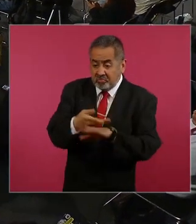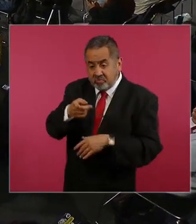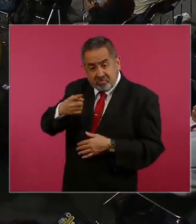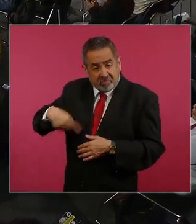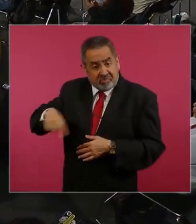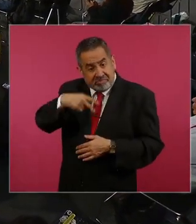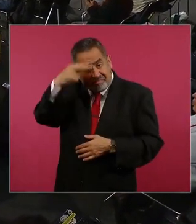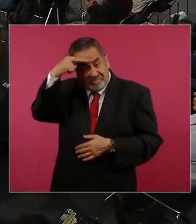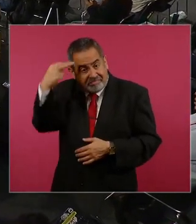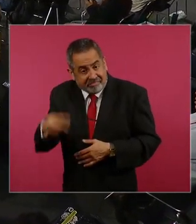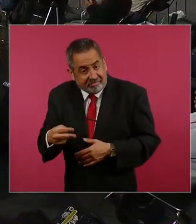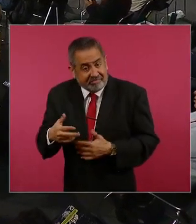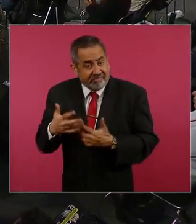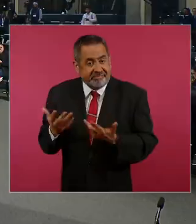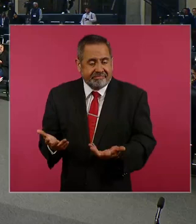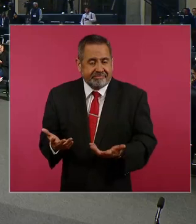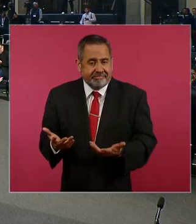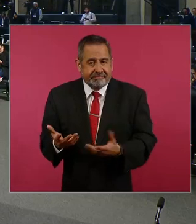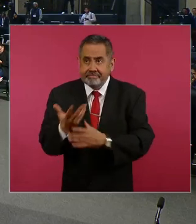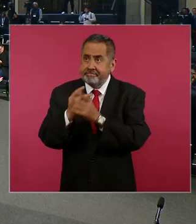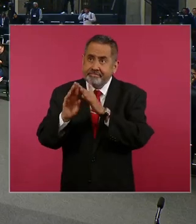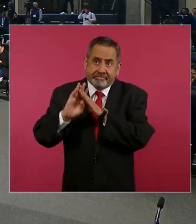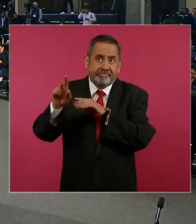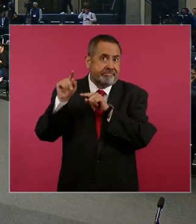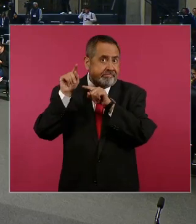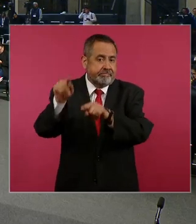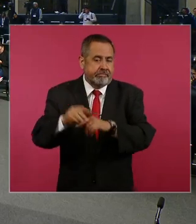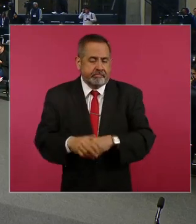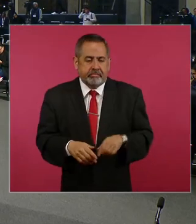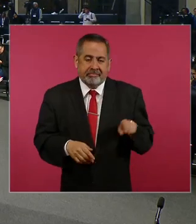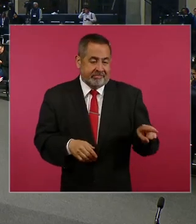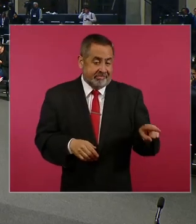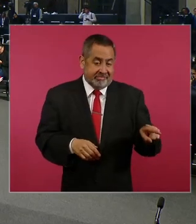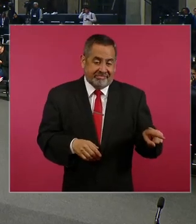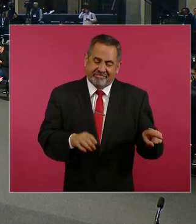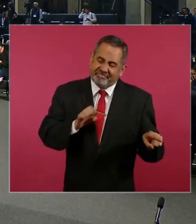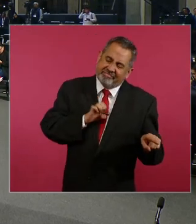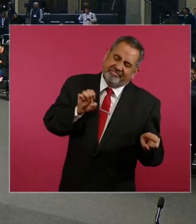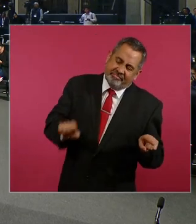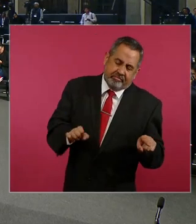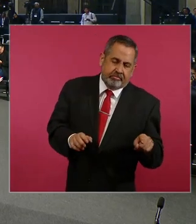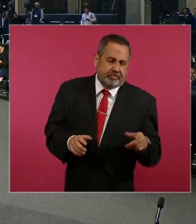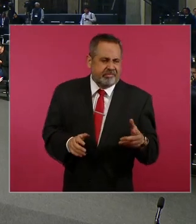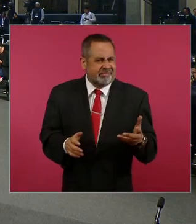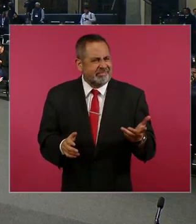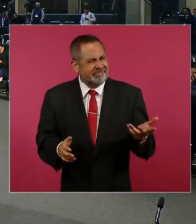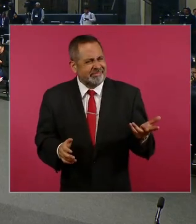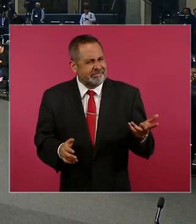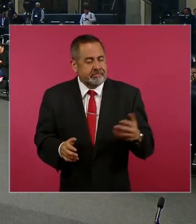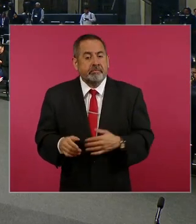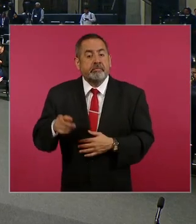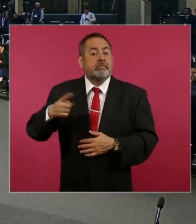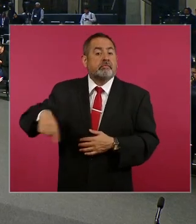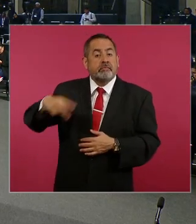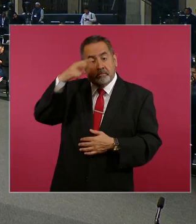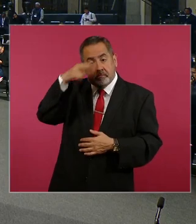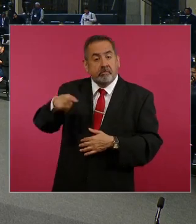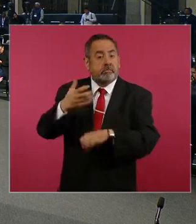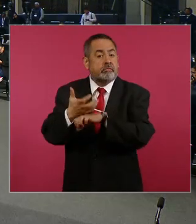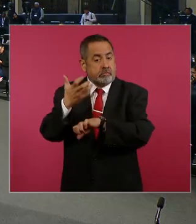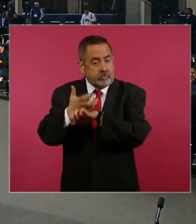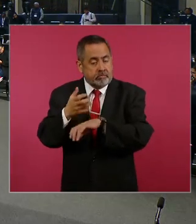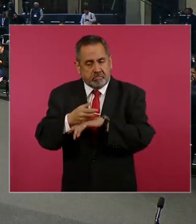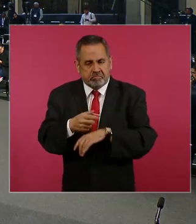mexicanos. Ante este tal desprecio, los mexicanos allá en Estados Unidos